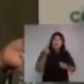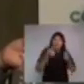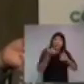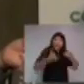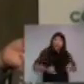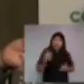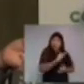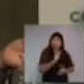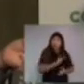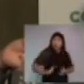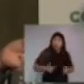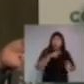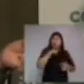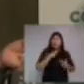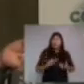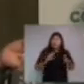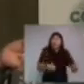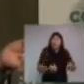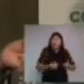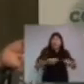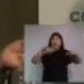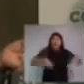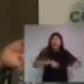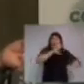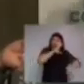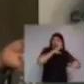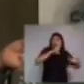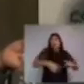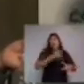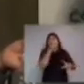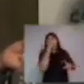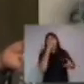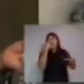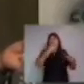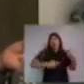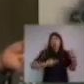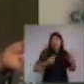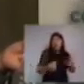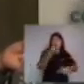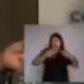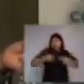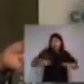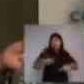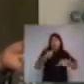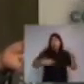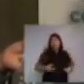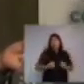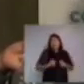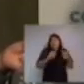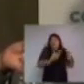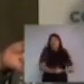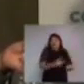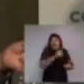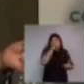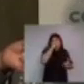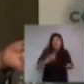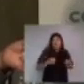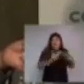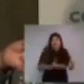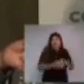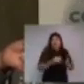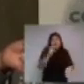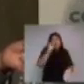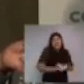terapia intensiva. Es decir, toda la plata que podemos tener, no es cierto, estamos poniéndola para armar la